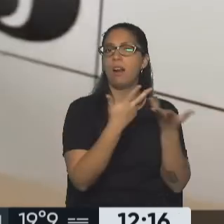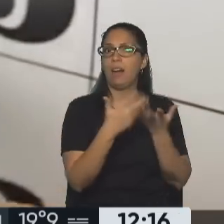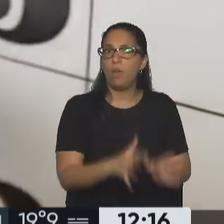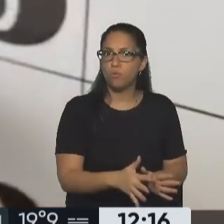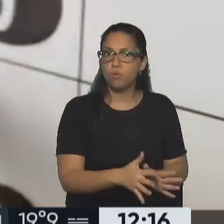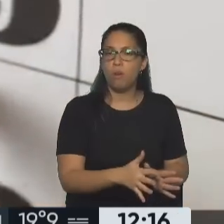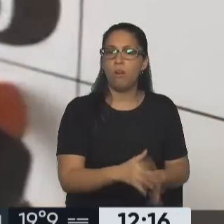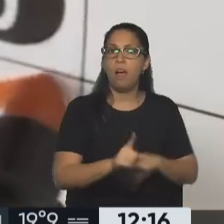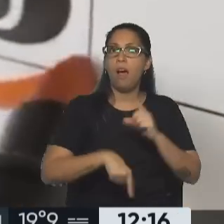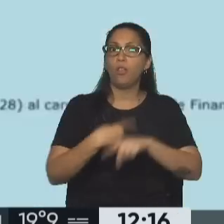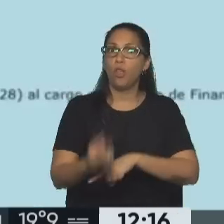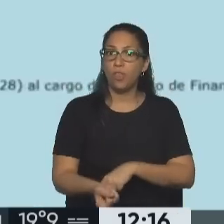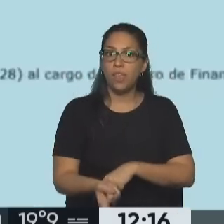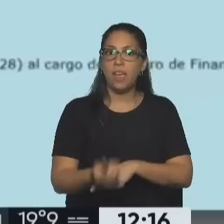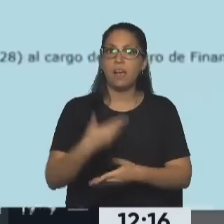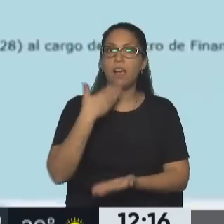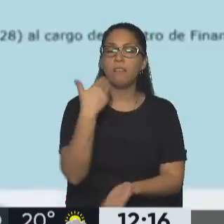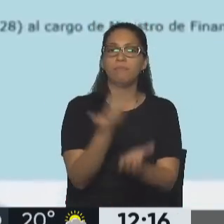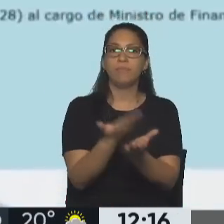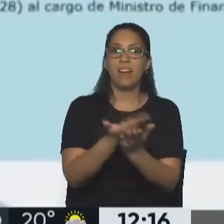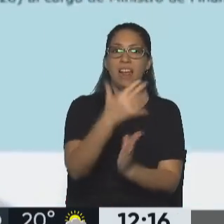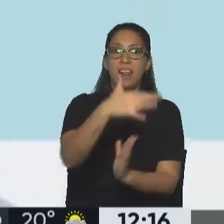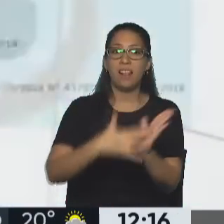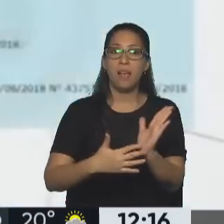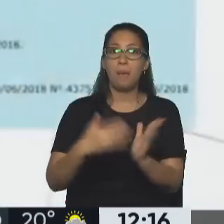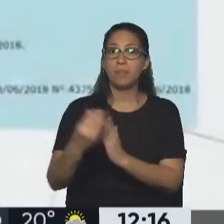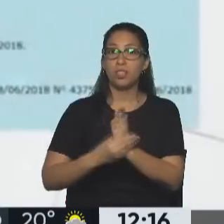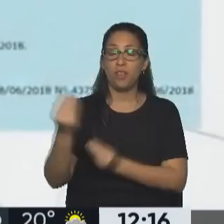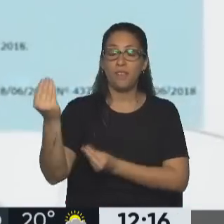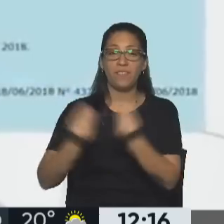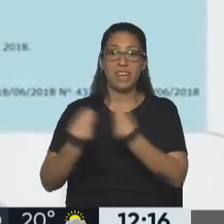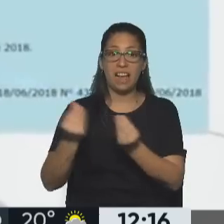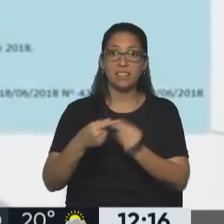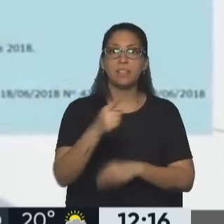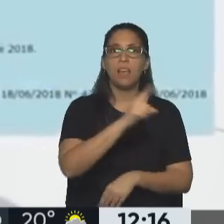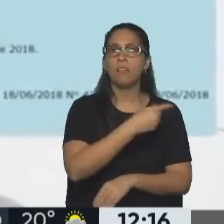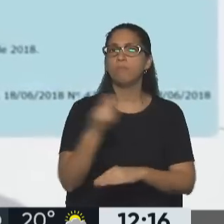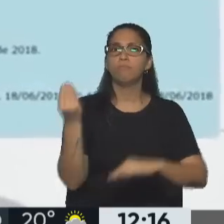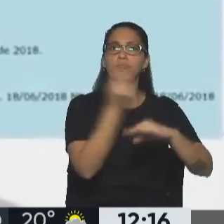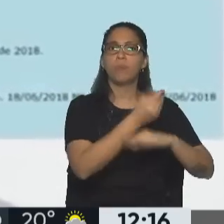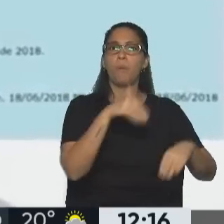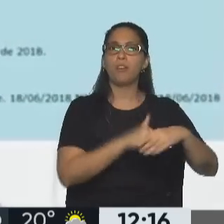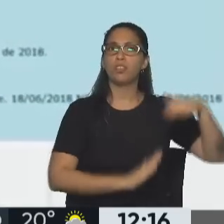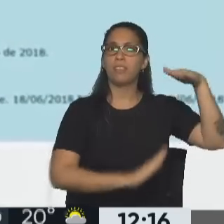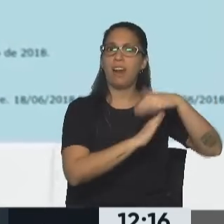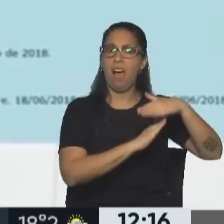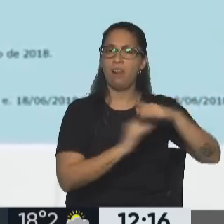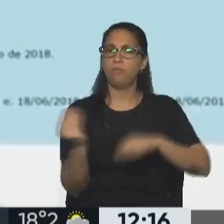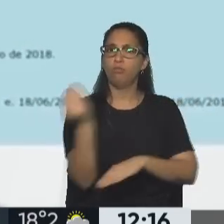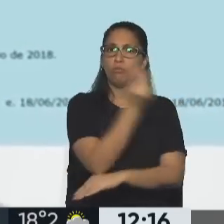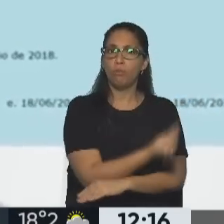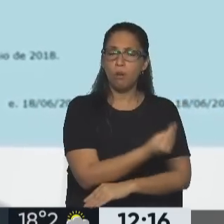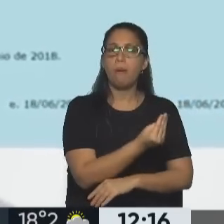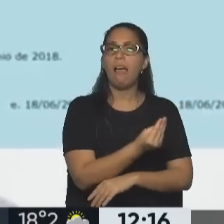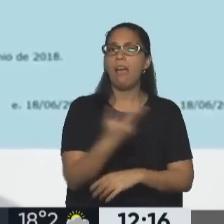Al día siguiente, presenta la renuncia el ministro de Finanzas, se lo designa como presidente del Banco Central de la República Argentina y se pide acuerdo